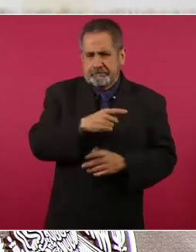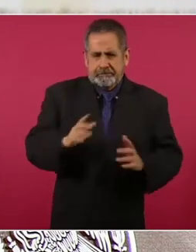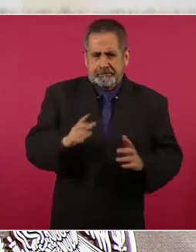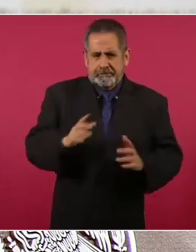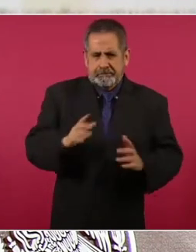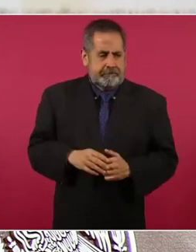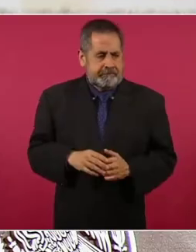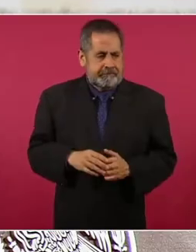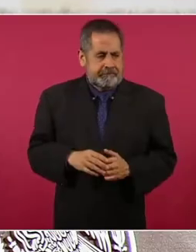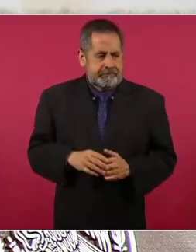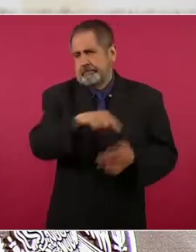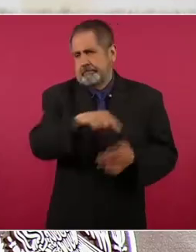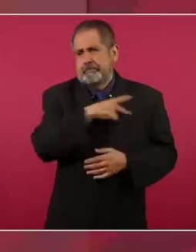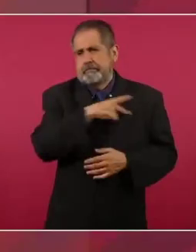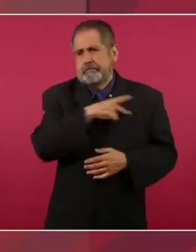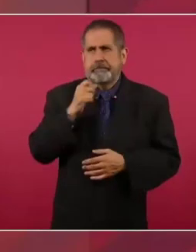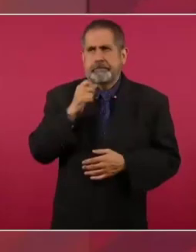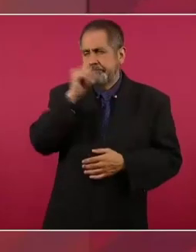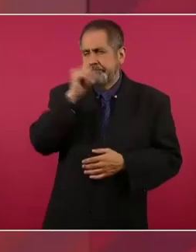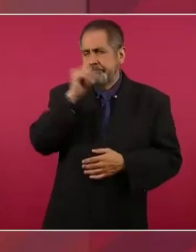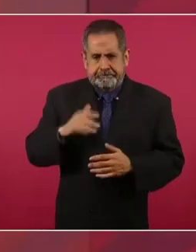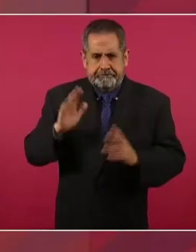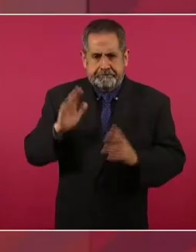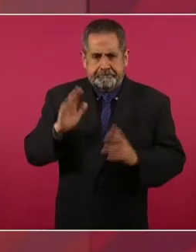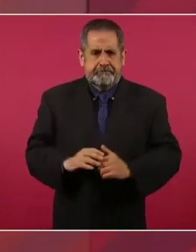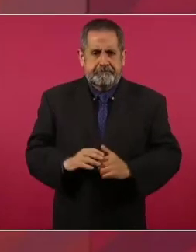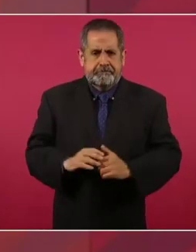Pues no son políticos,